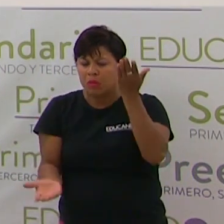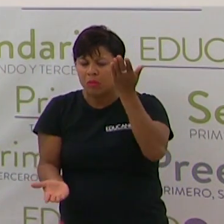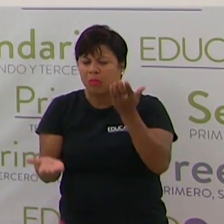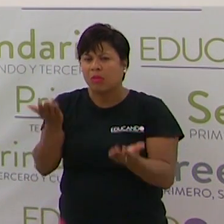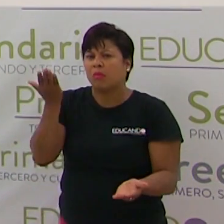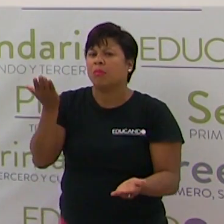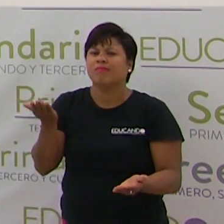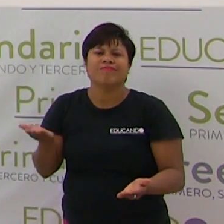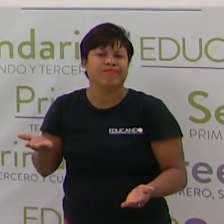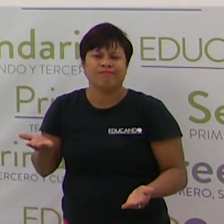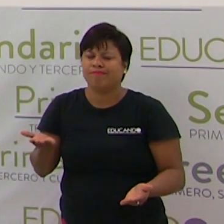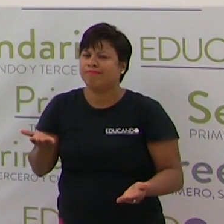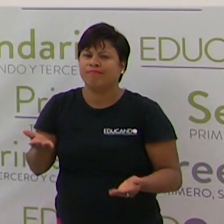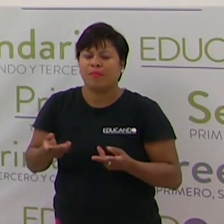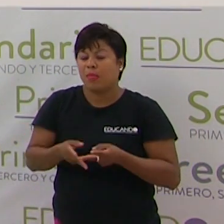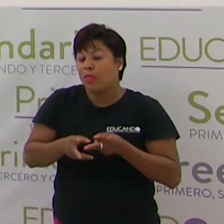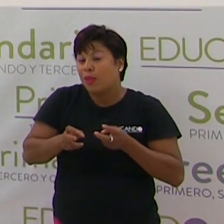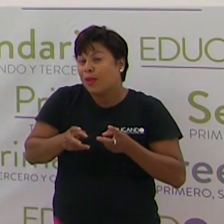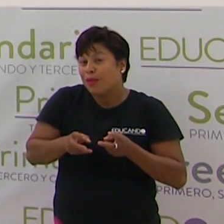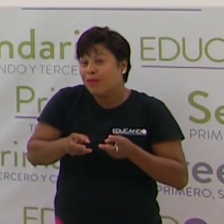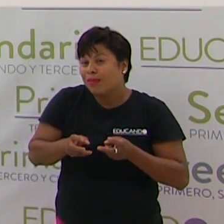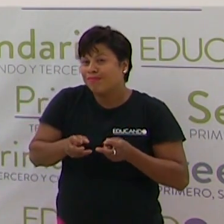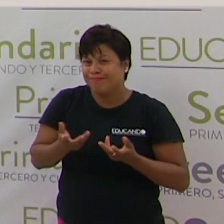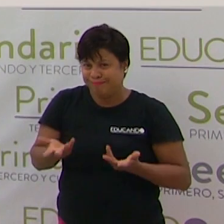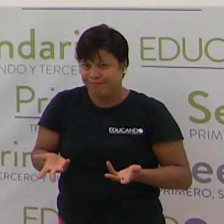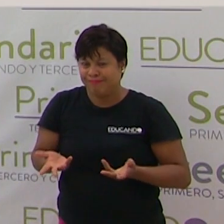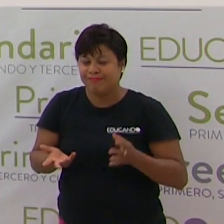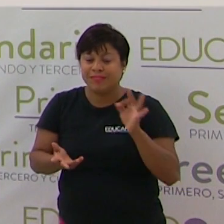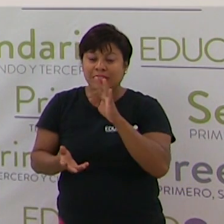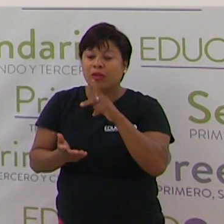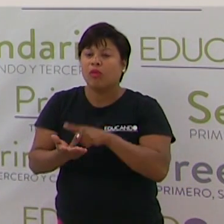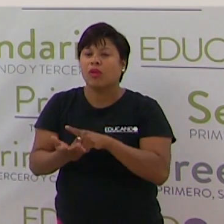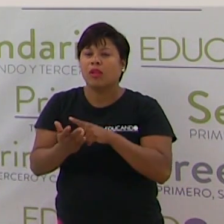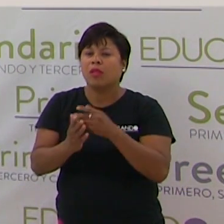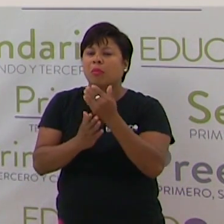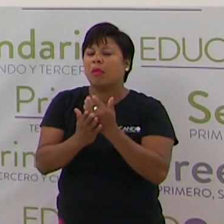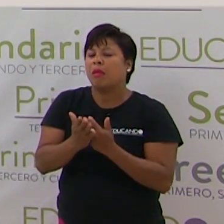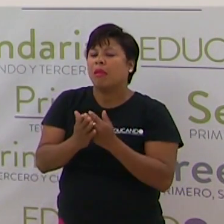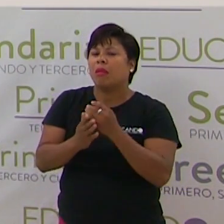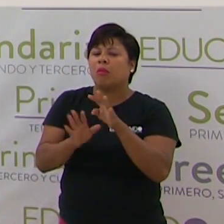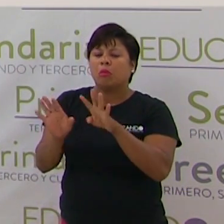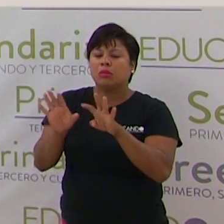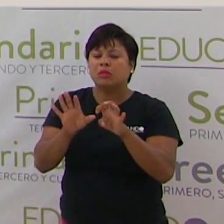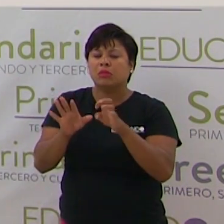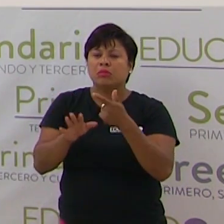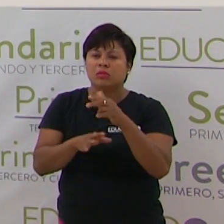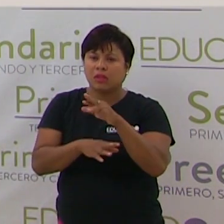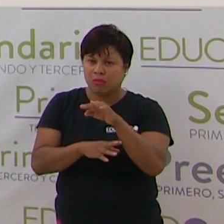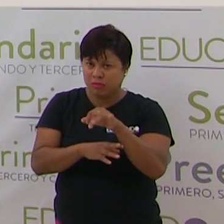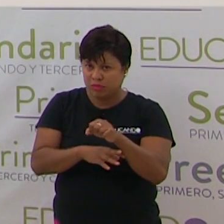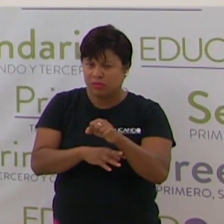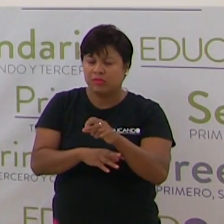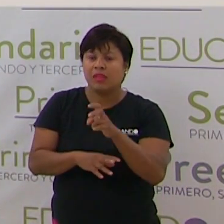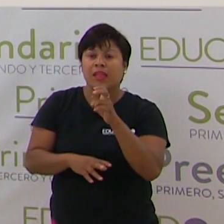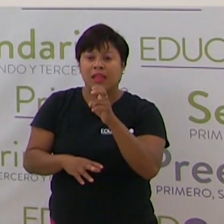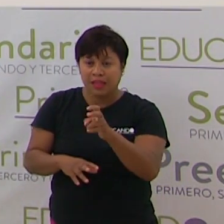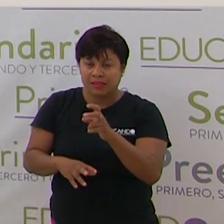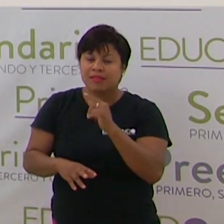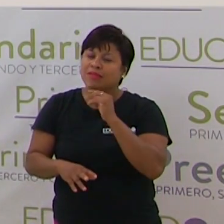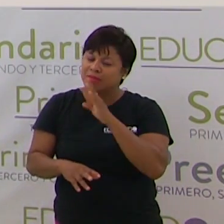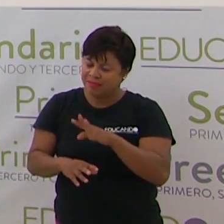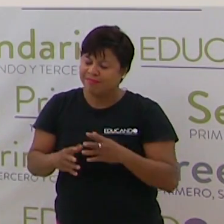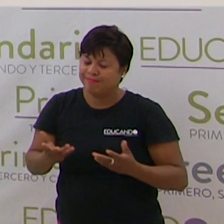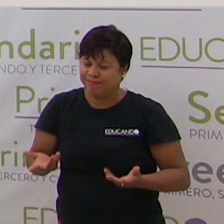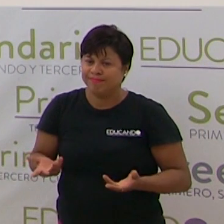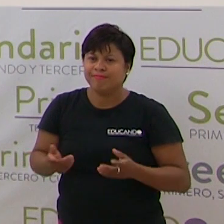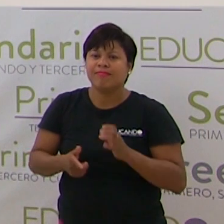roban. ¿Verdad? En lugar de darte 1 kilo, te dan 800 gramos. ¿Sí? Ese es el truco también de las